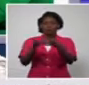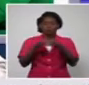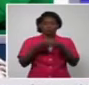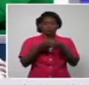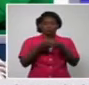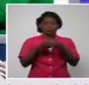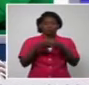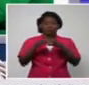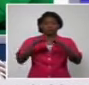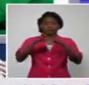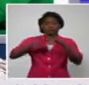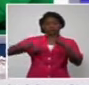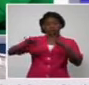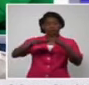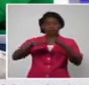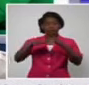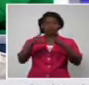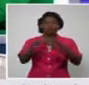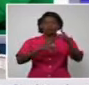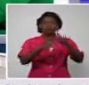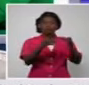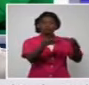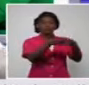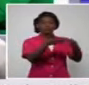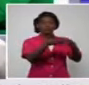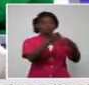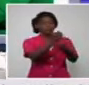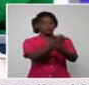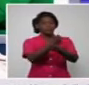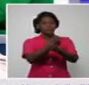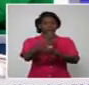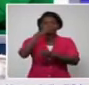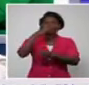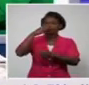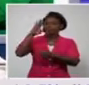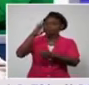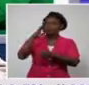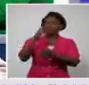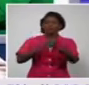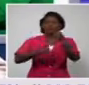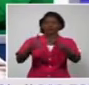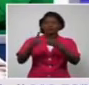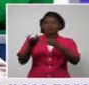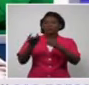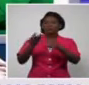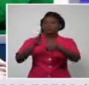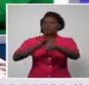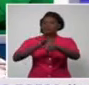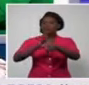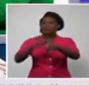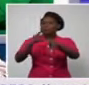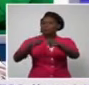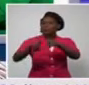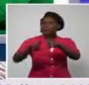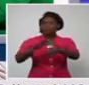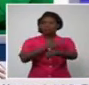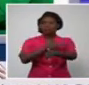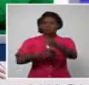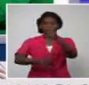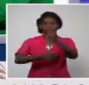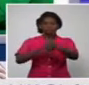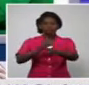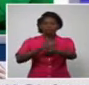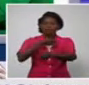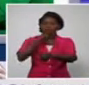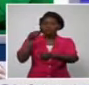riesgo, con riesgo por la edad, riesgo por la comorbilidad, pues indiscutiblemente hace que se